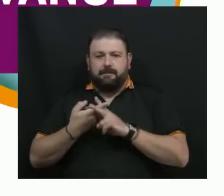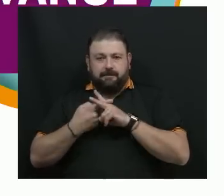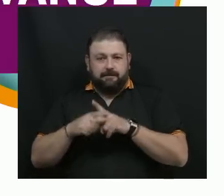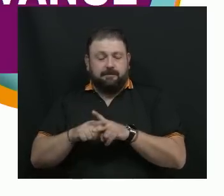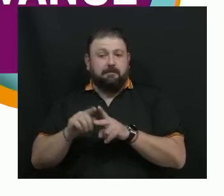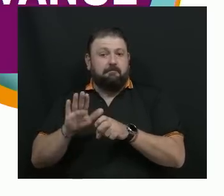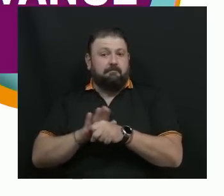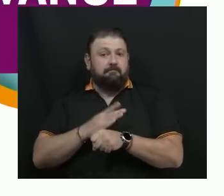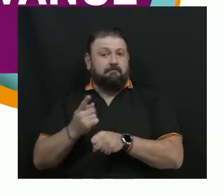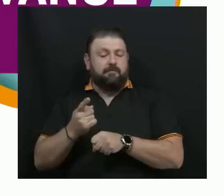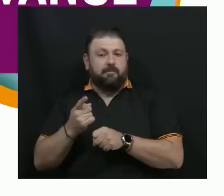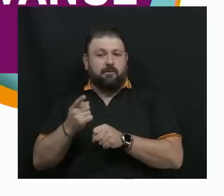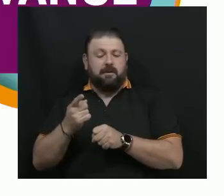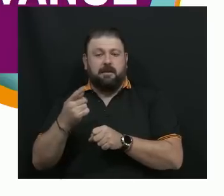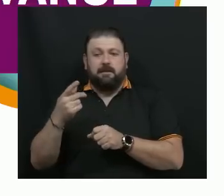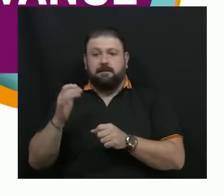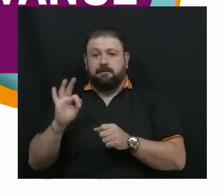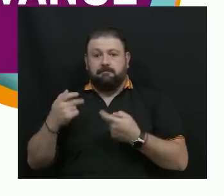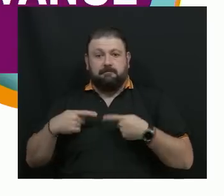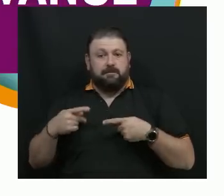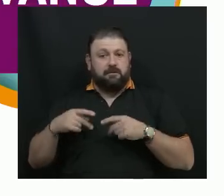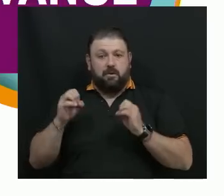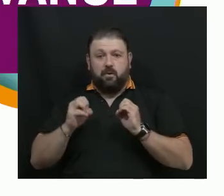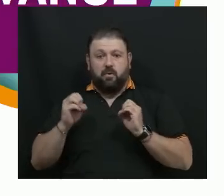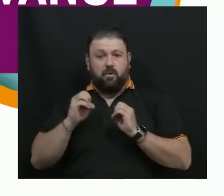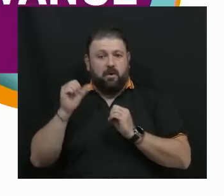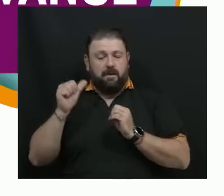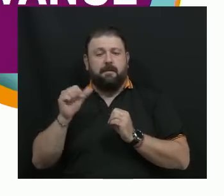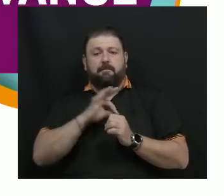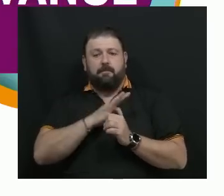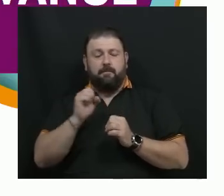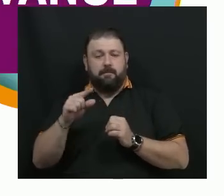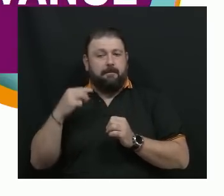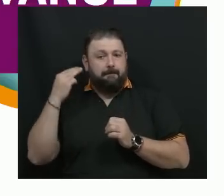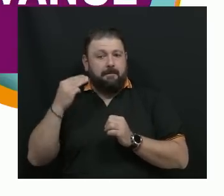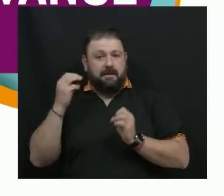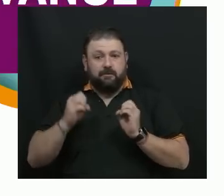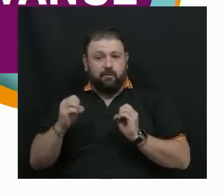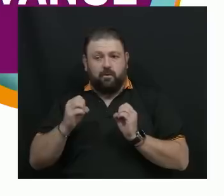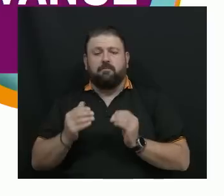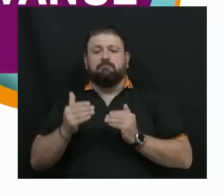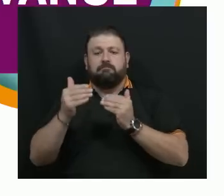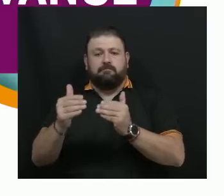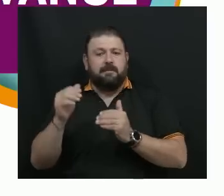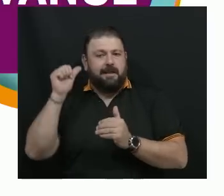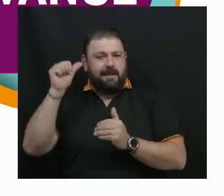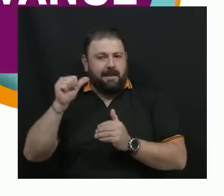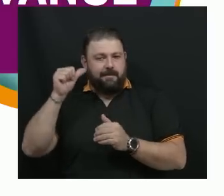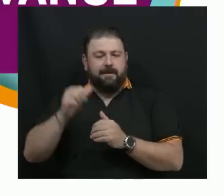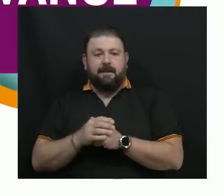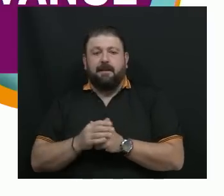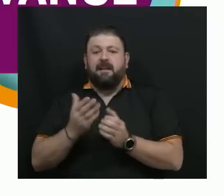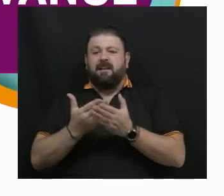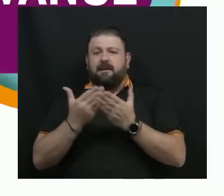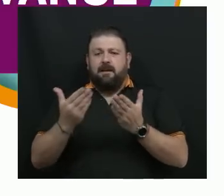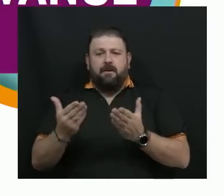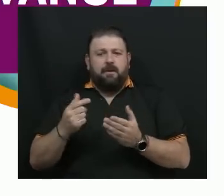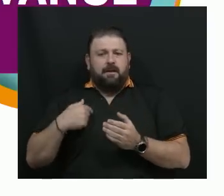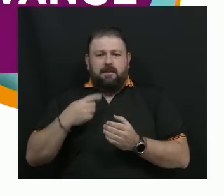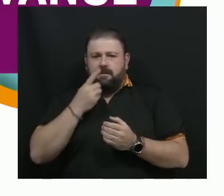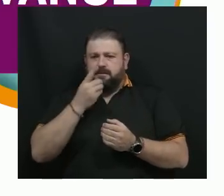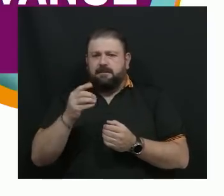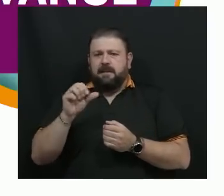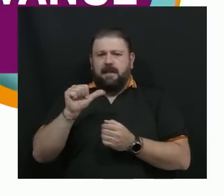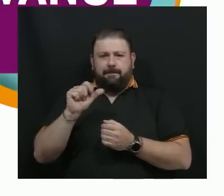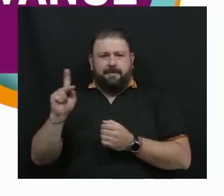estos beneficios. Por otra parte, Servando, también les queremos platicar de la app de Mi OVNI Negocio. Fíjense que si pagaron ustedes